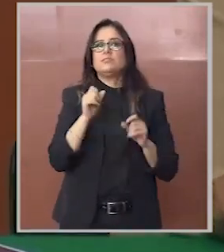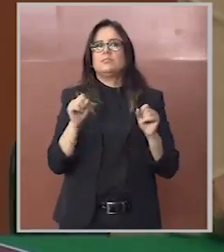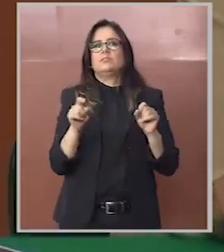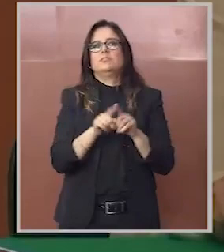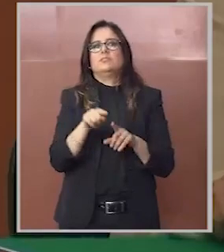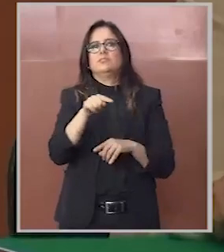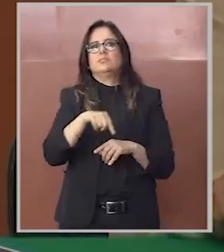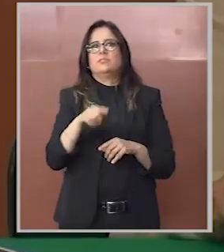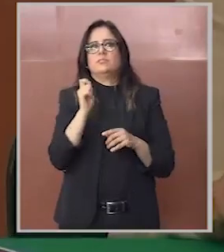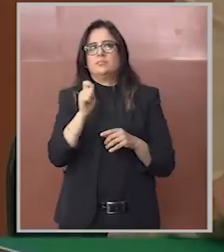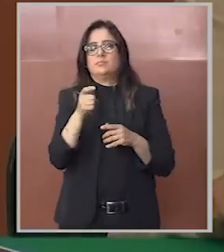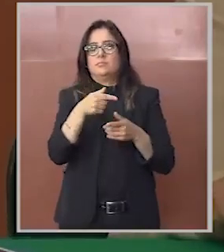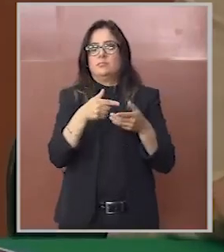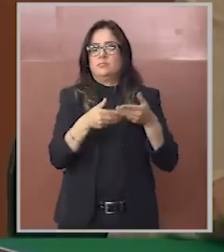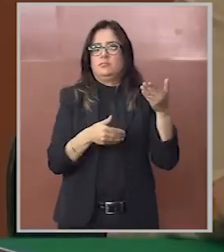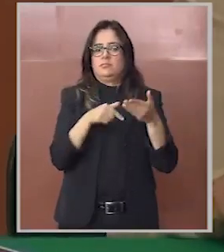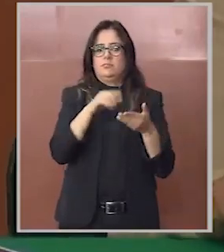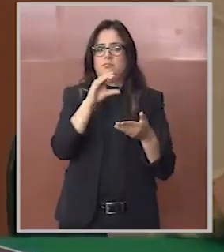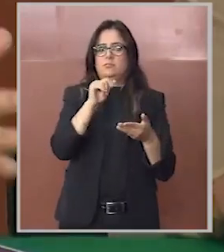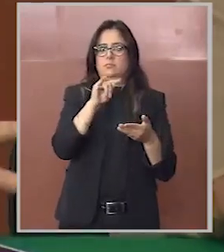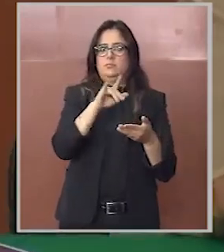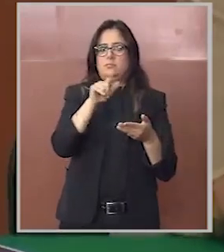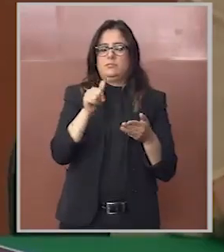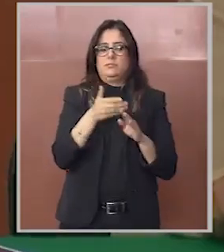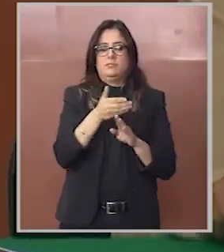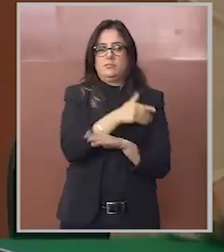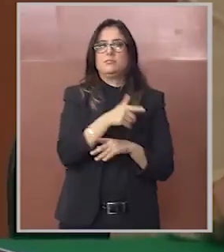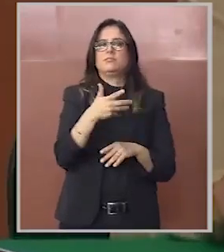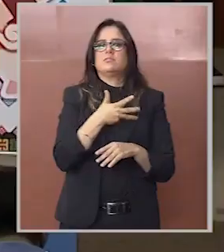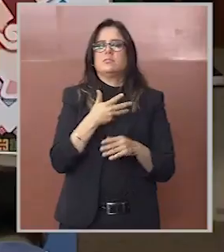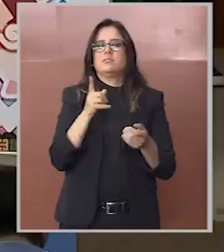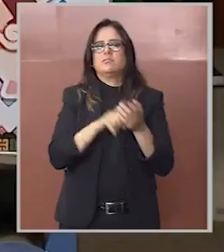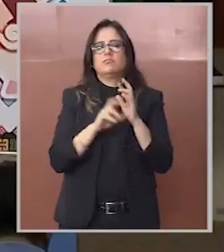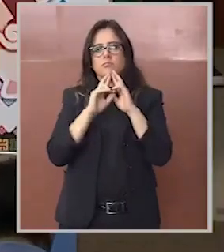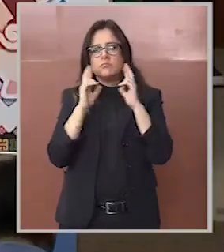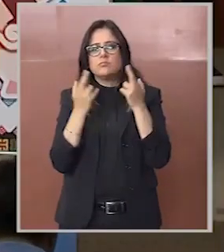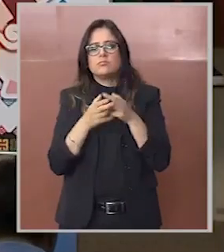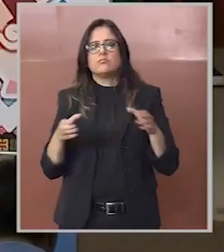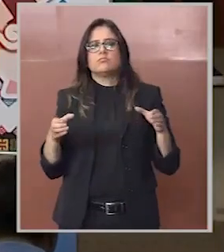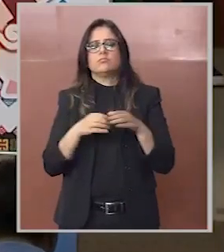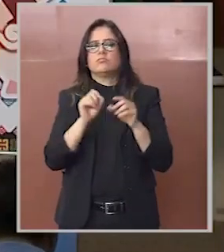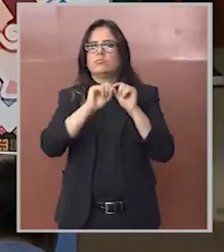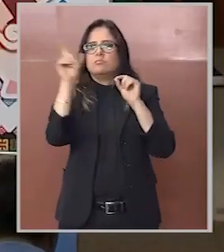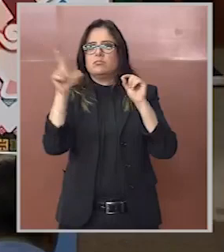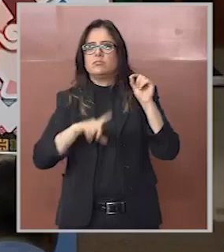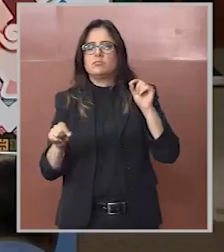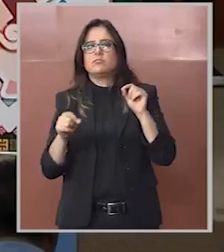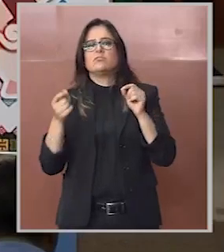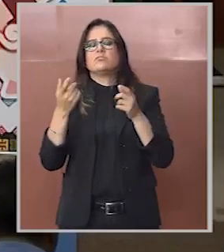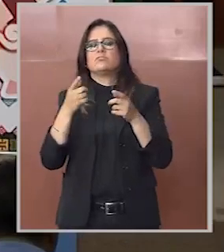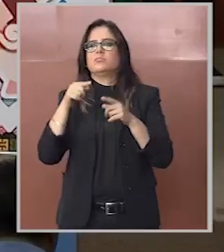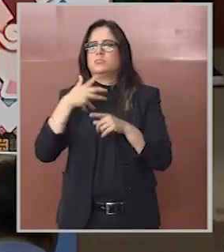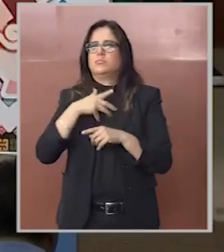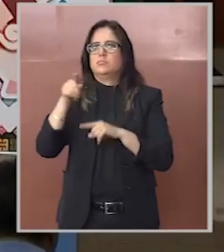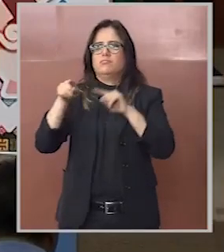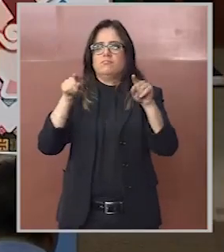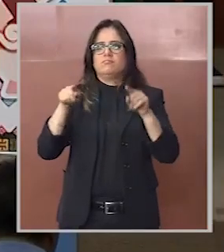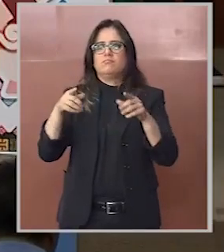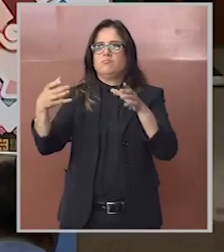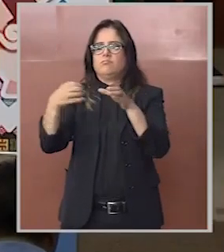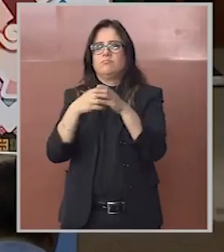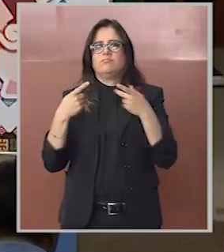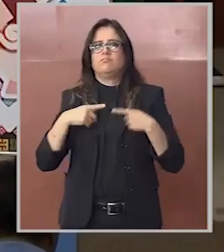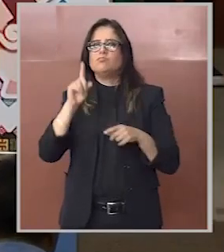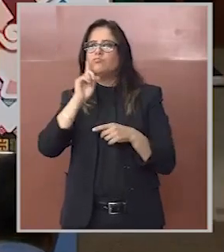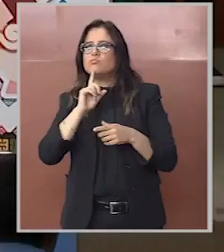esta cartilla antes de que saliera pues Tuvimos una reunión nacional con con hermanas indígenas con con este con